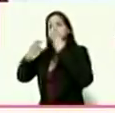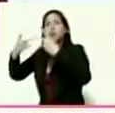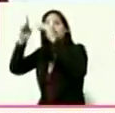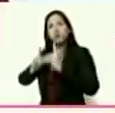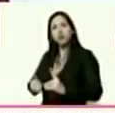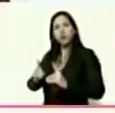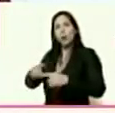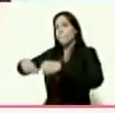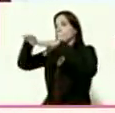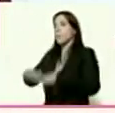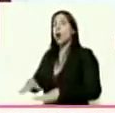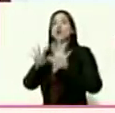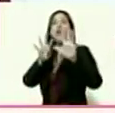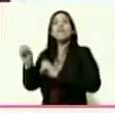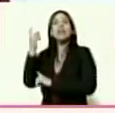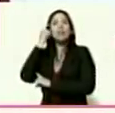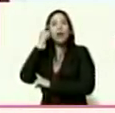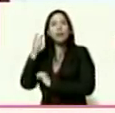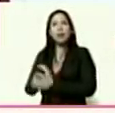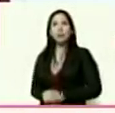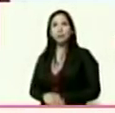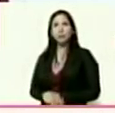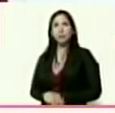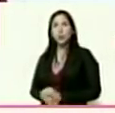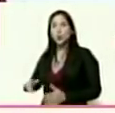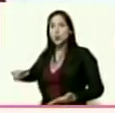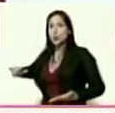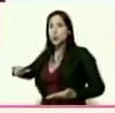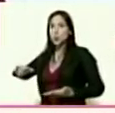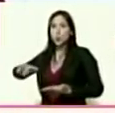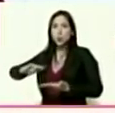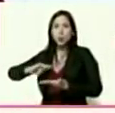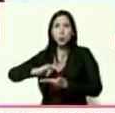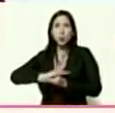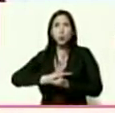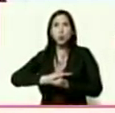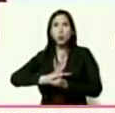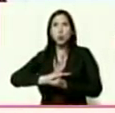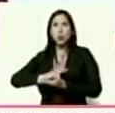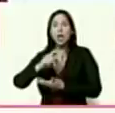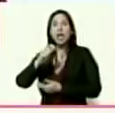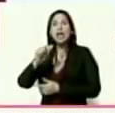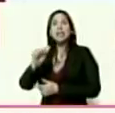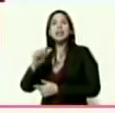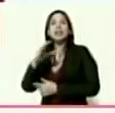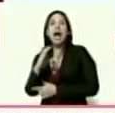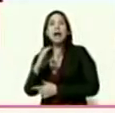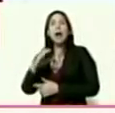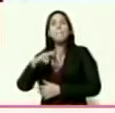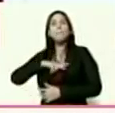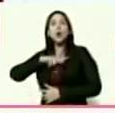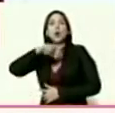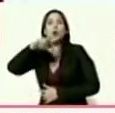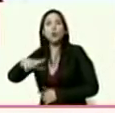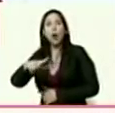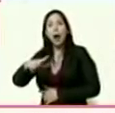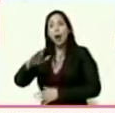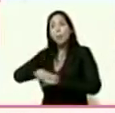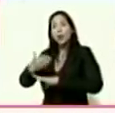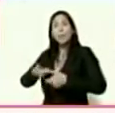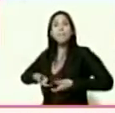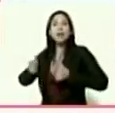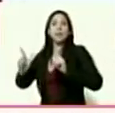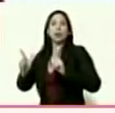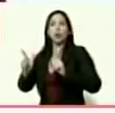de suspender por 90 días a la línea aérea TAC de Portugal por permitir,